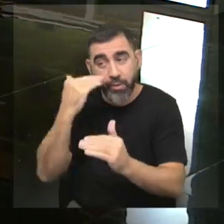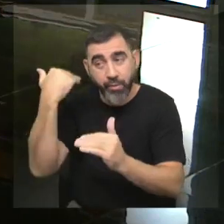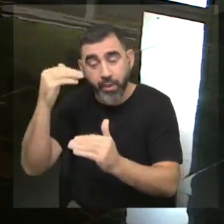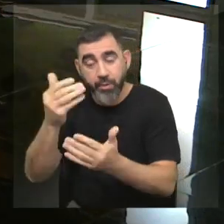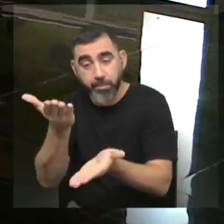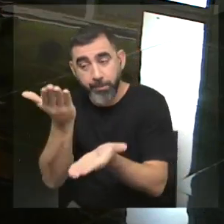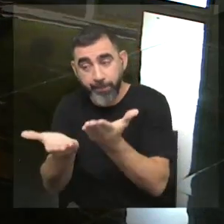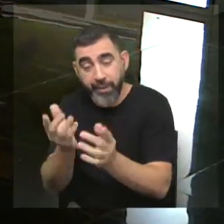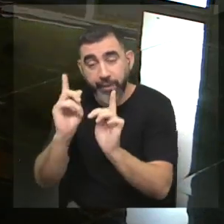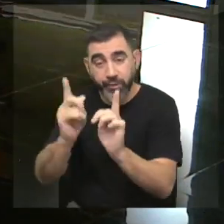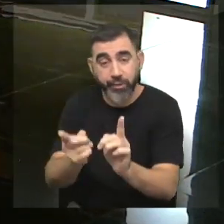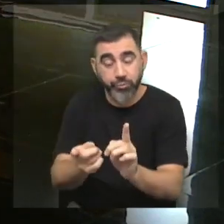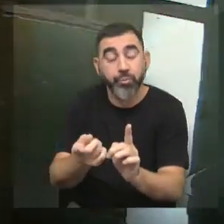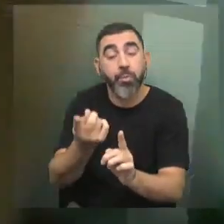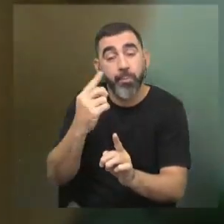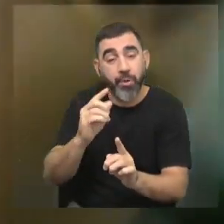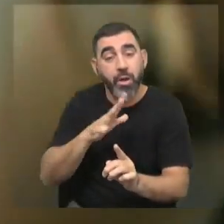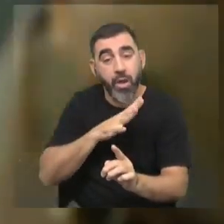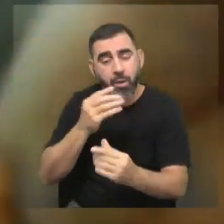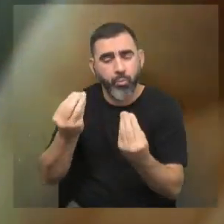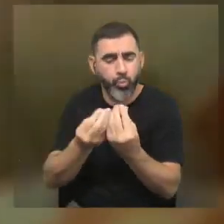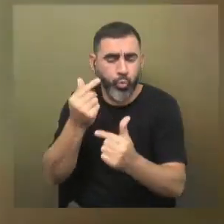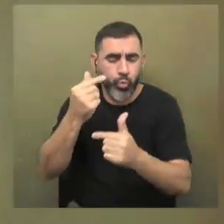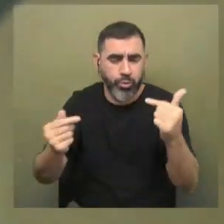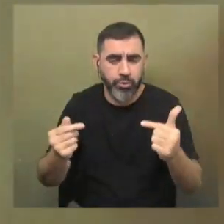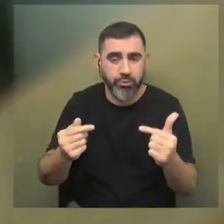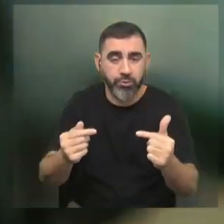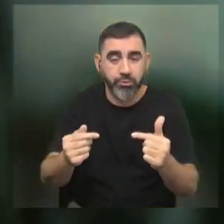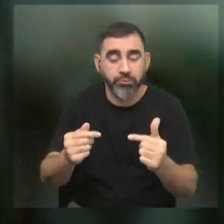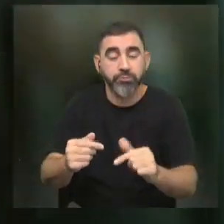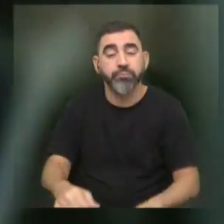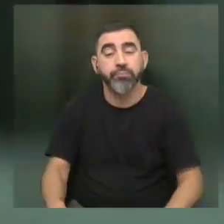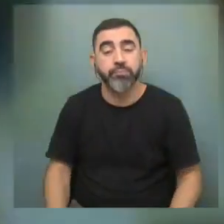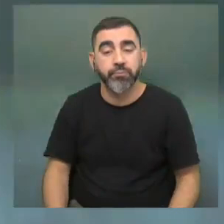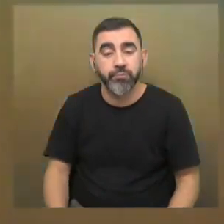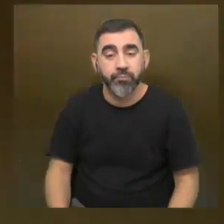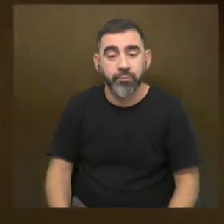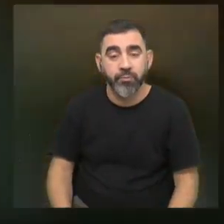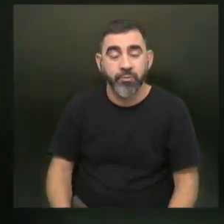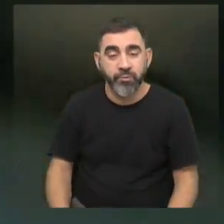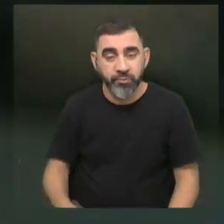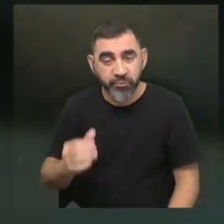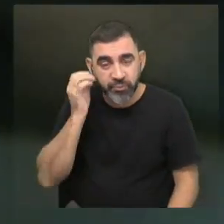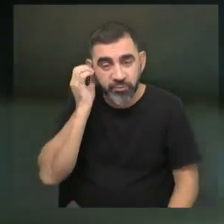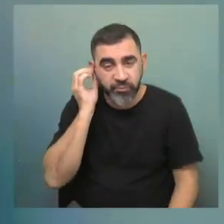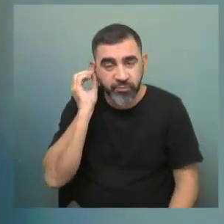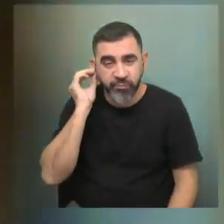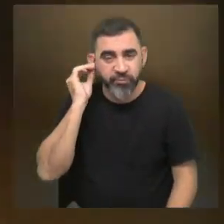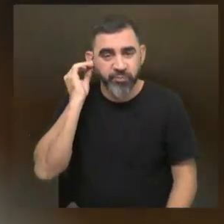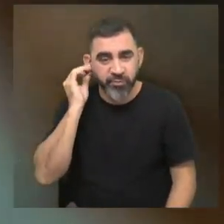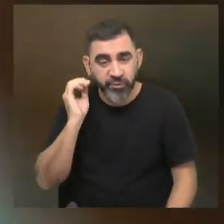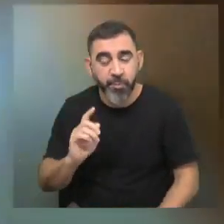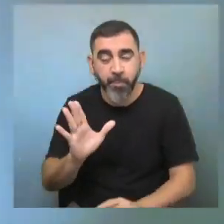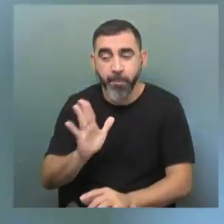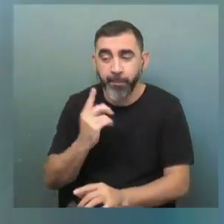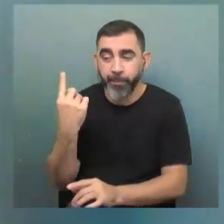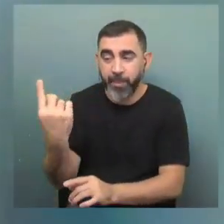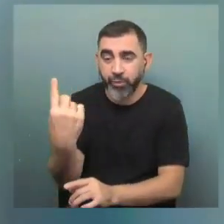Presenta FENAPES. Hagamos un trato por la educación